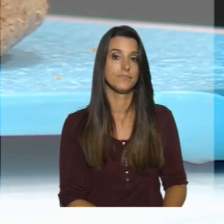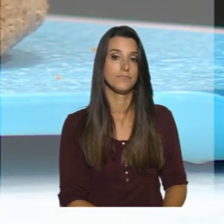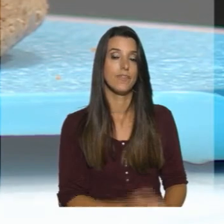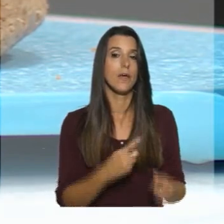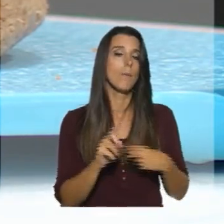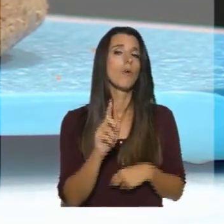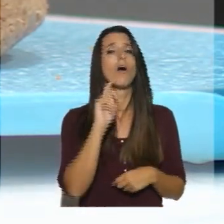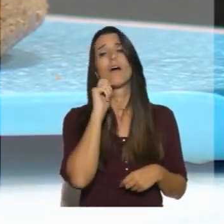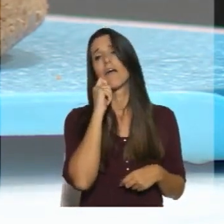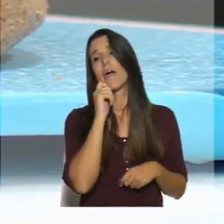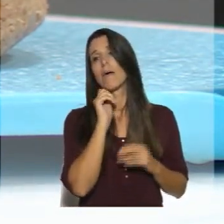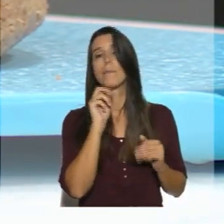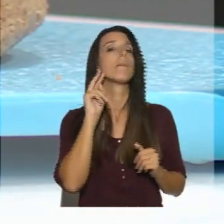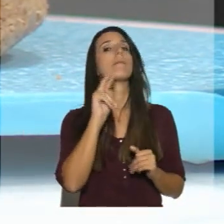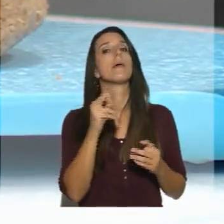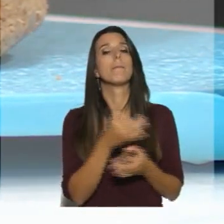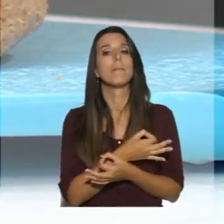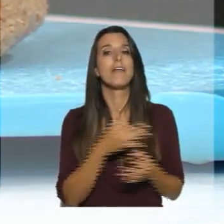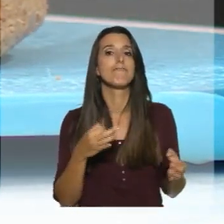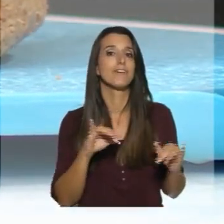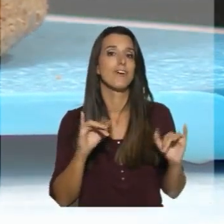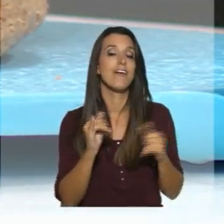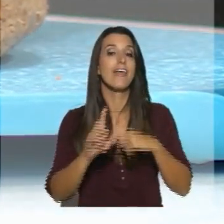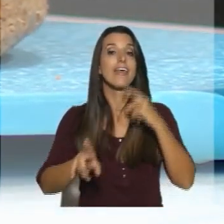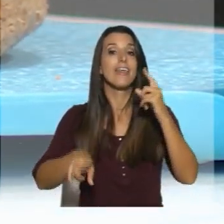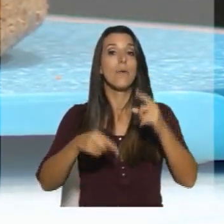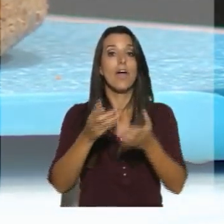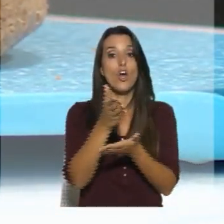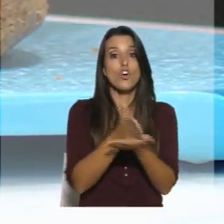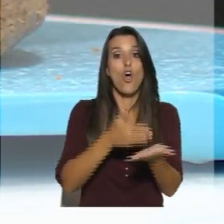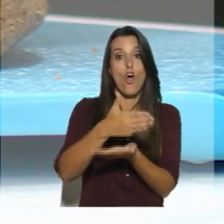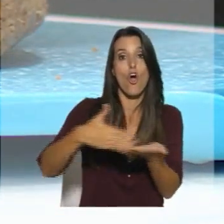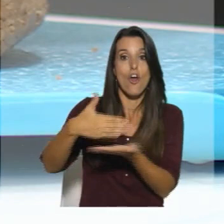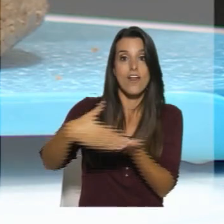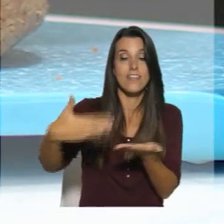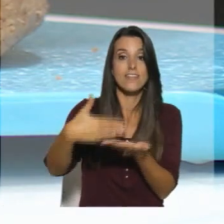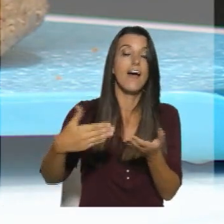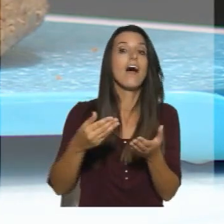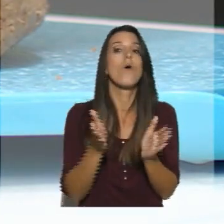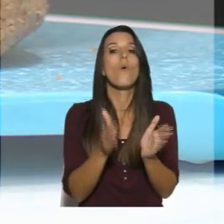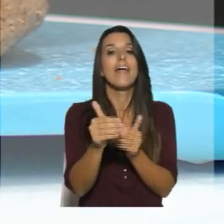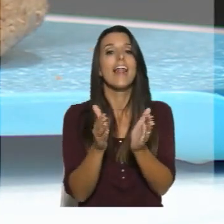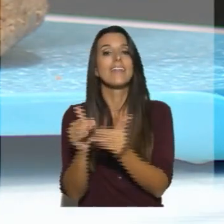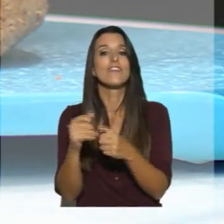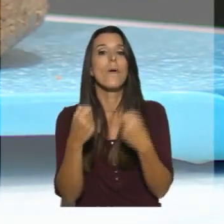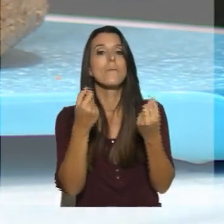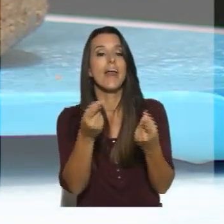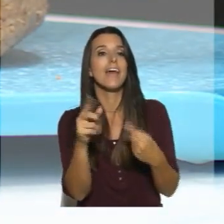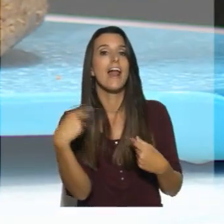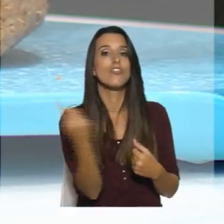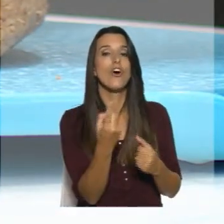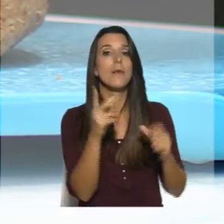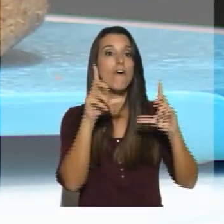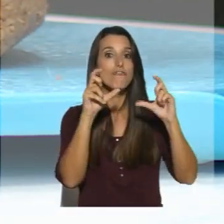una maravilla. Miren cómo va quedando entonces esto, que después lo vamos cortando, o como en este caso lo hizo en cuadraditos para darle un puntito. Y la